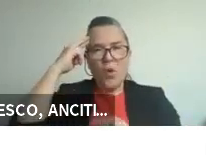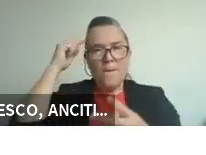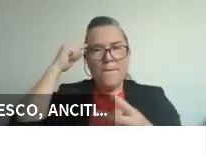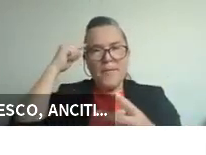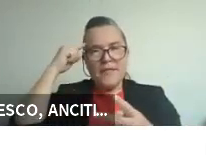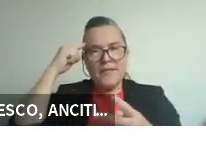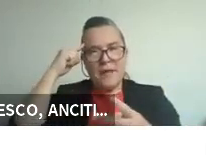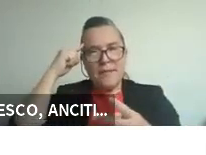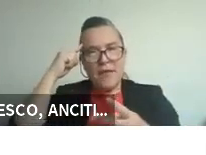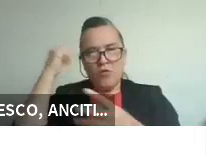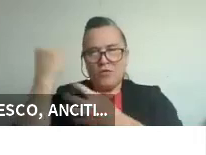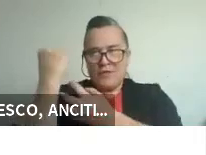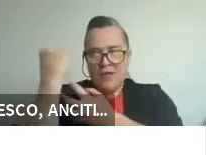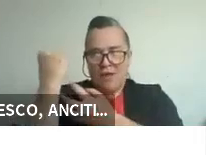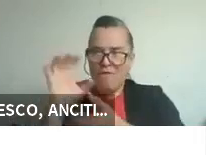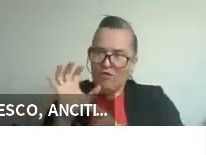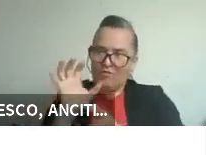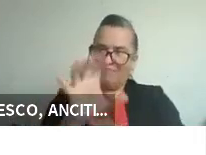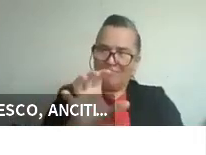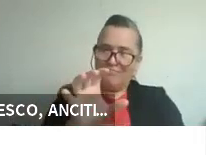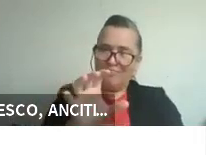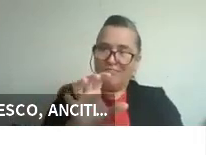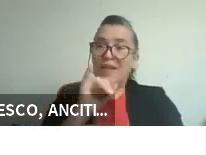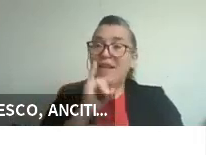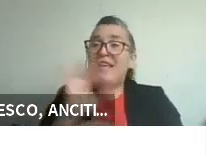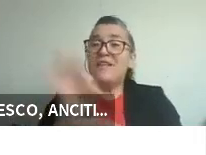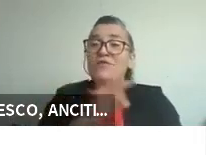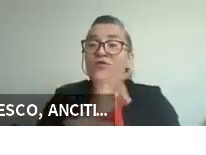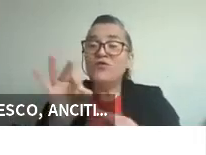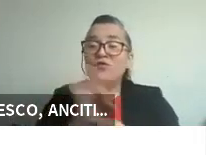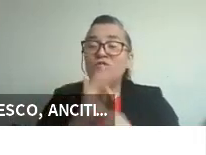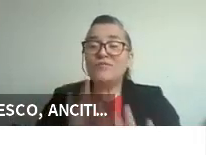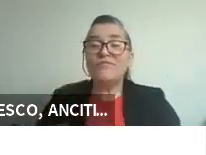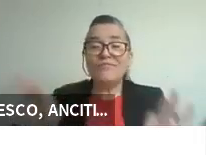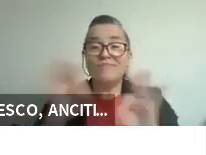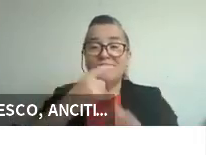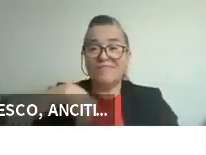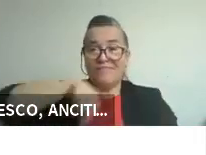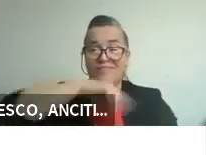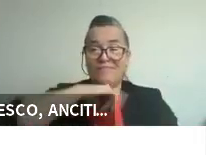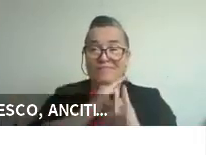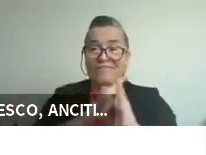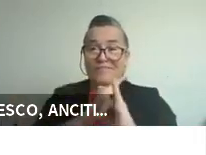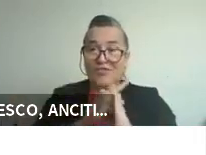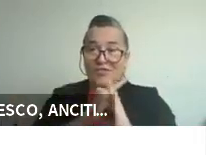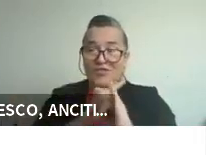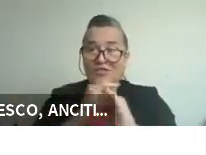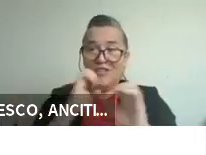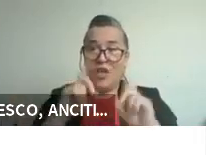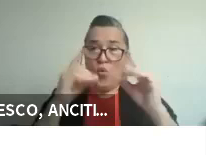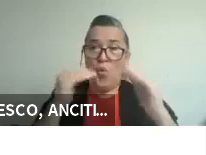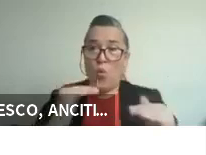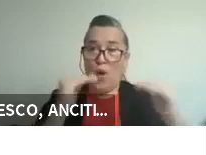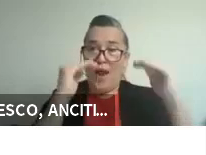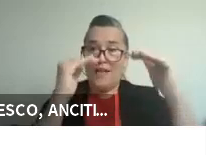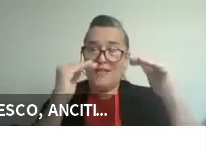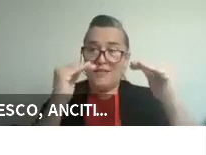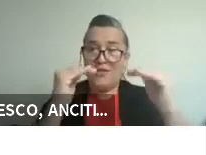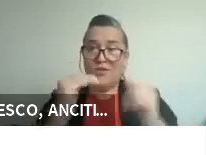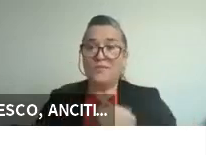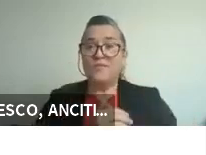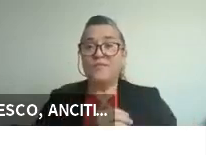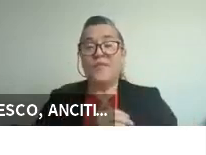se fortalecen y una de las funciones principales de nuestras instituciones de educación superior a nuestros países al